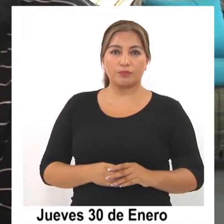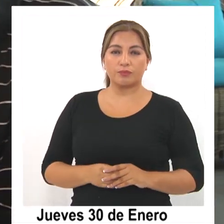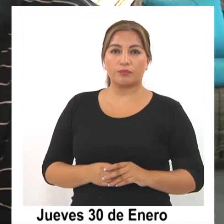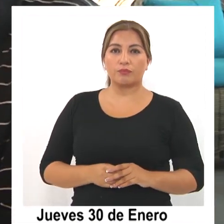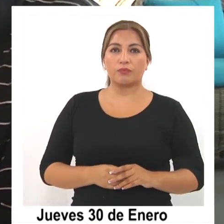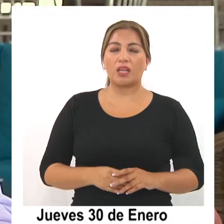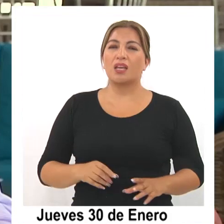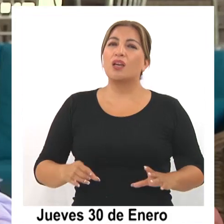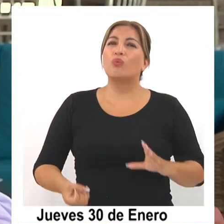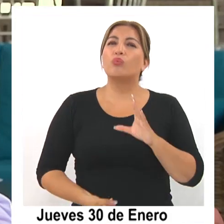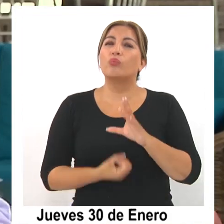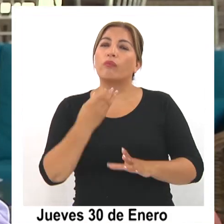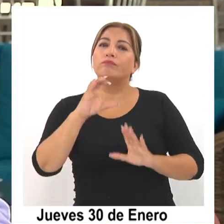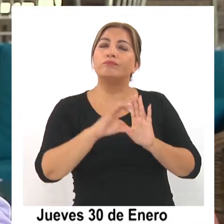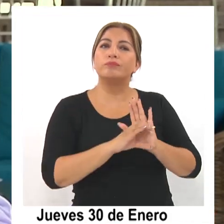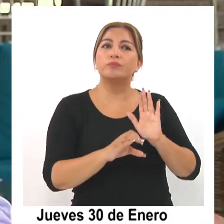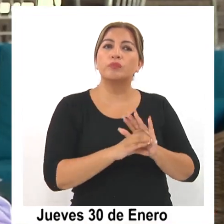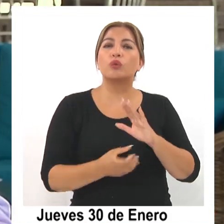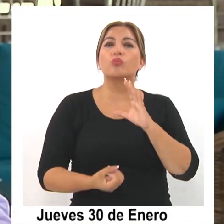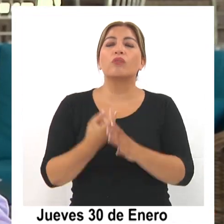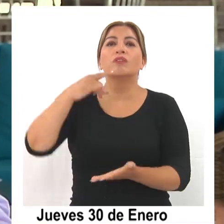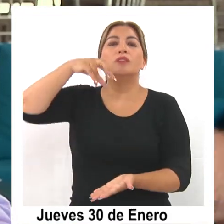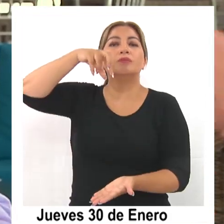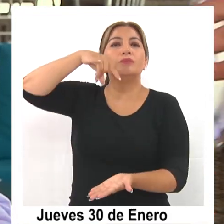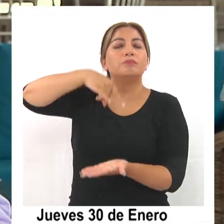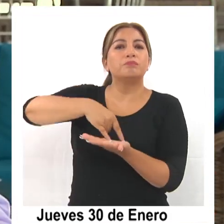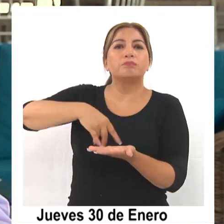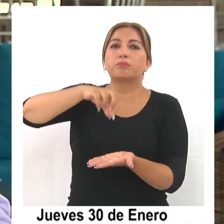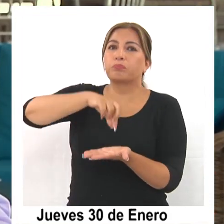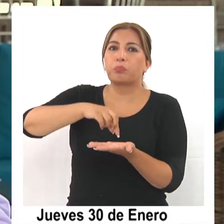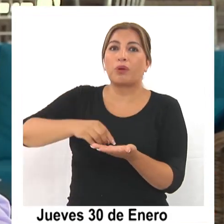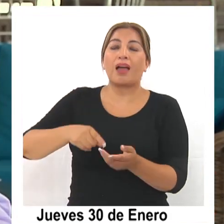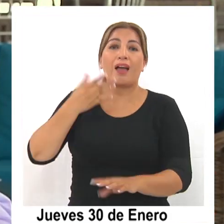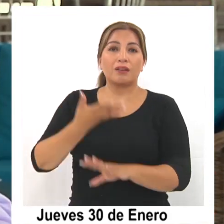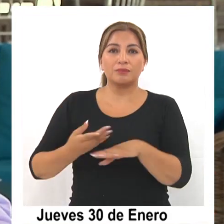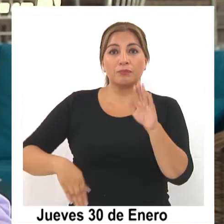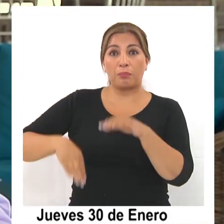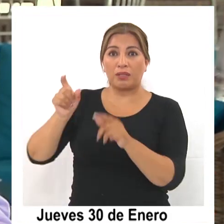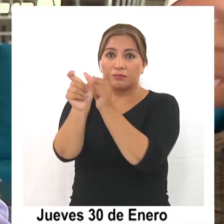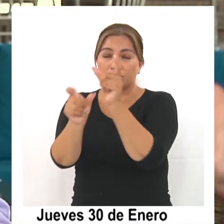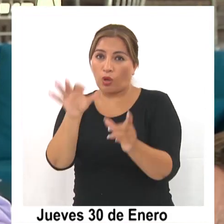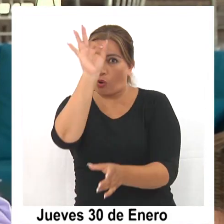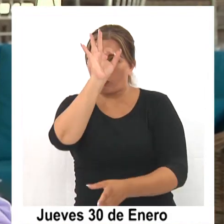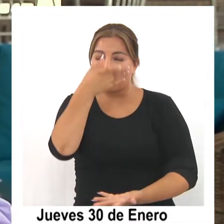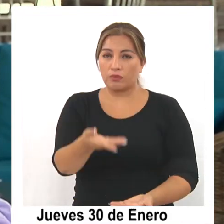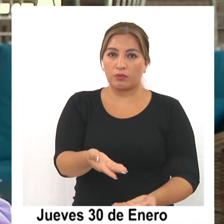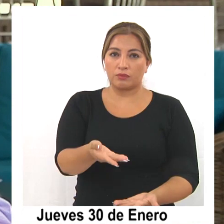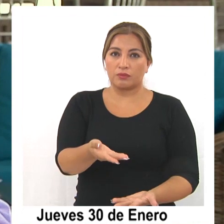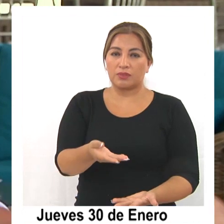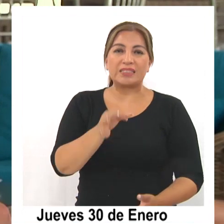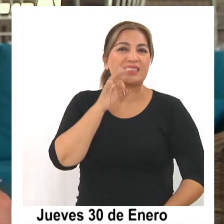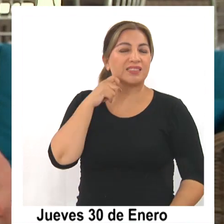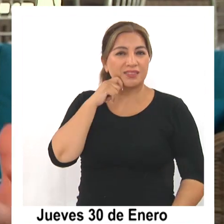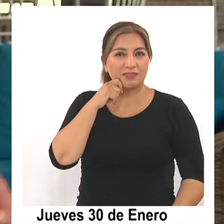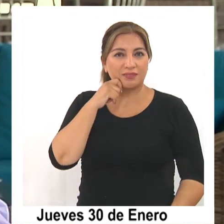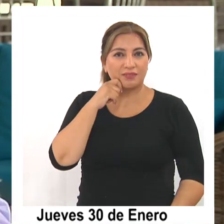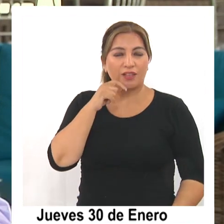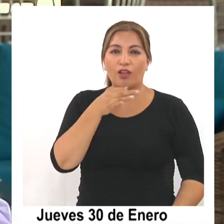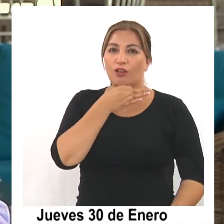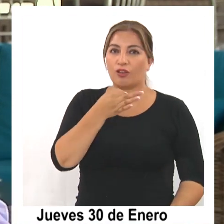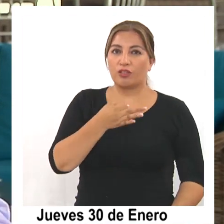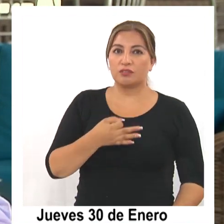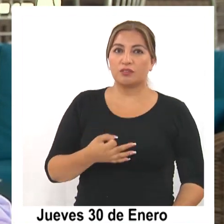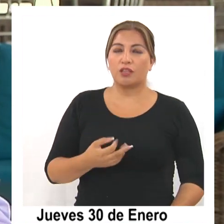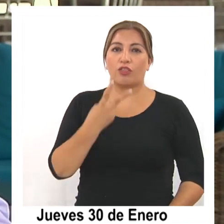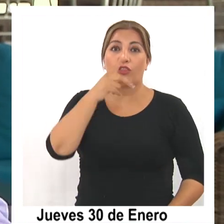A ver una nueva constitución un nuevo parlamento va a tener mayorías y esta mayoría como lo que se habla de